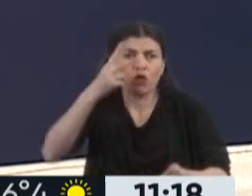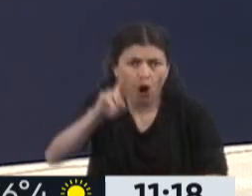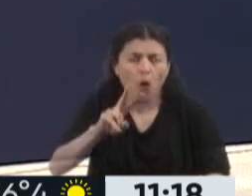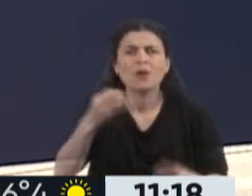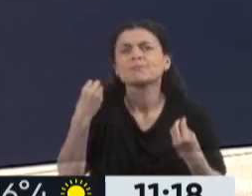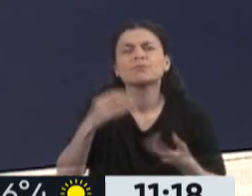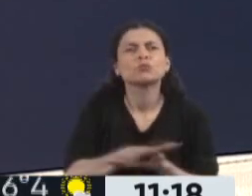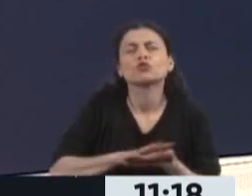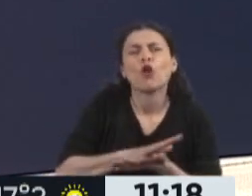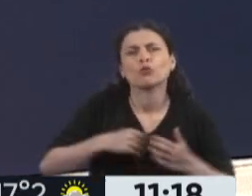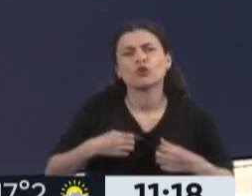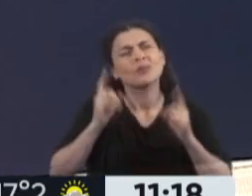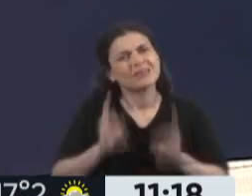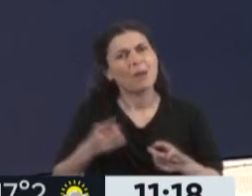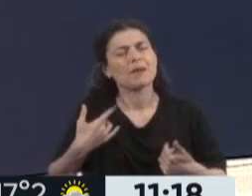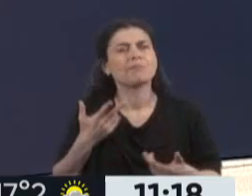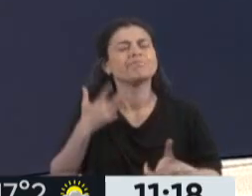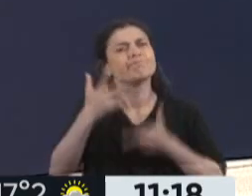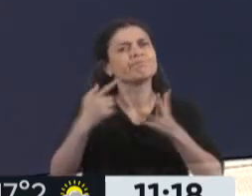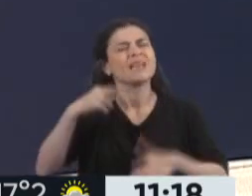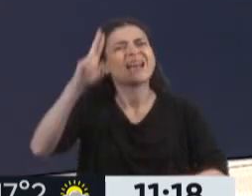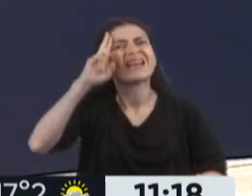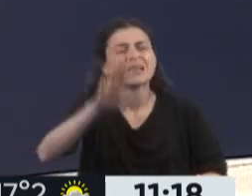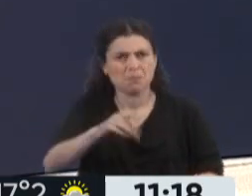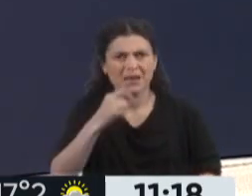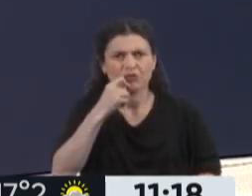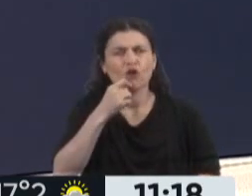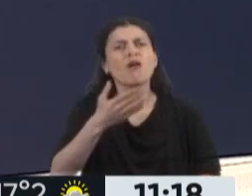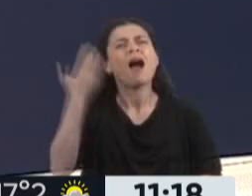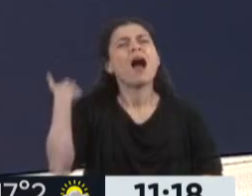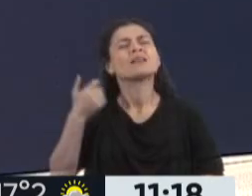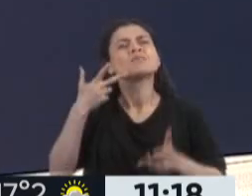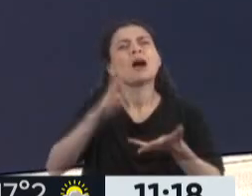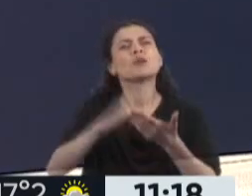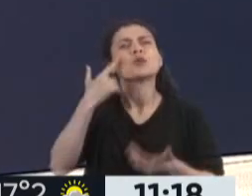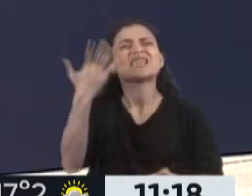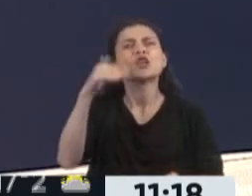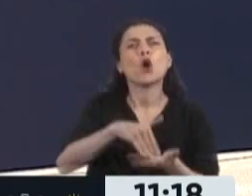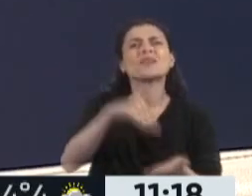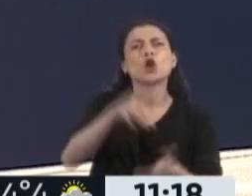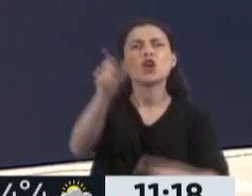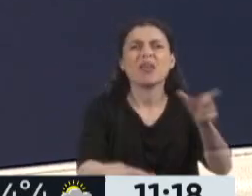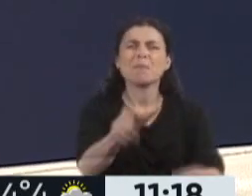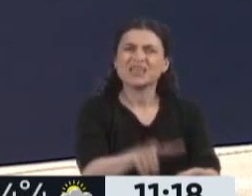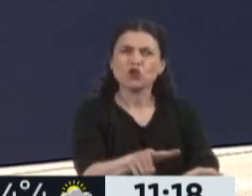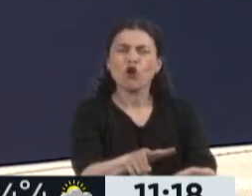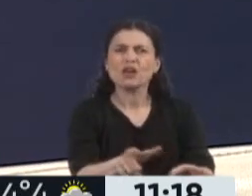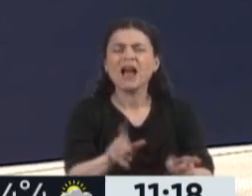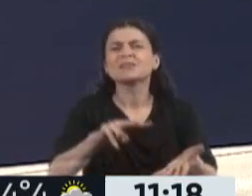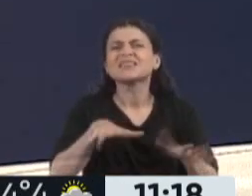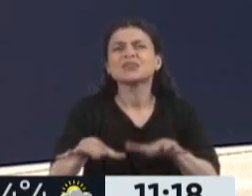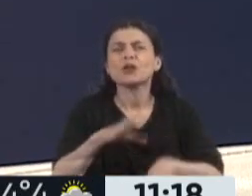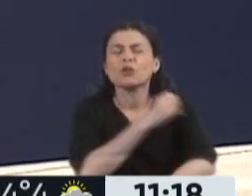mucho respeto le digo, yo el otro día le comenté que eran 5 millones de personas, argentinos, que están bajo la